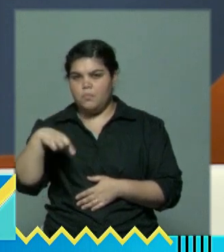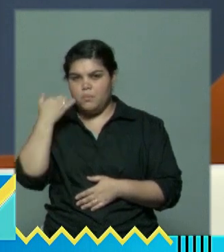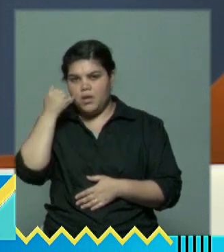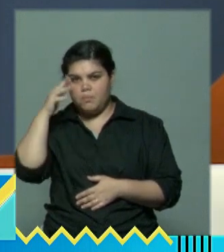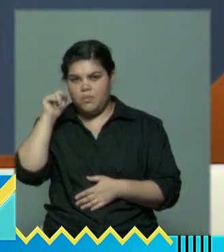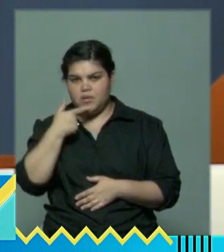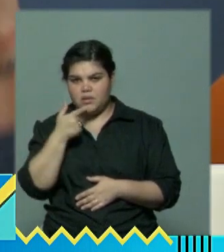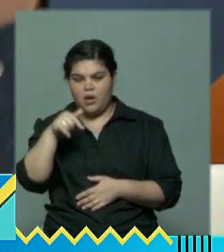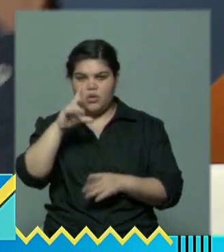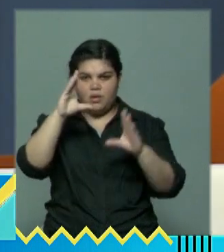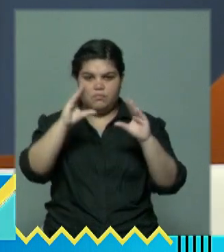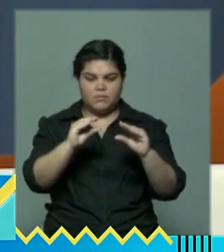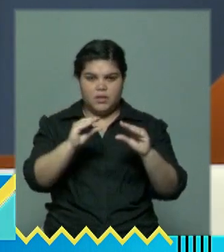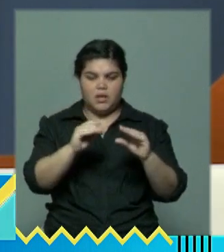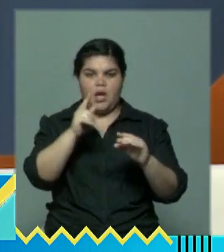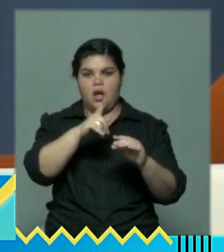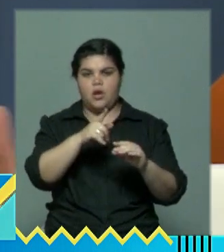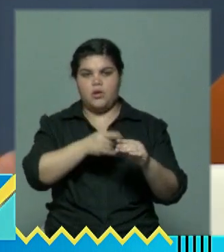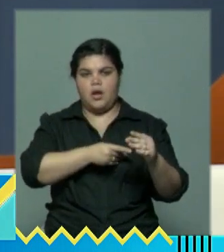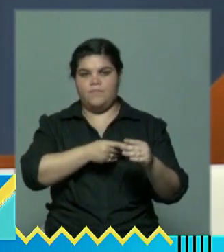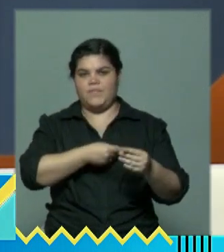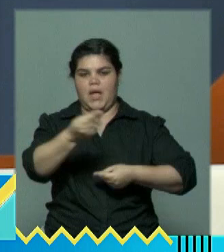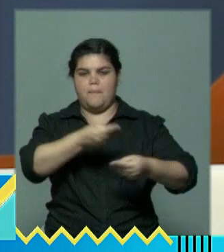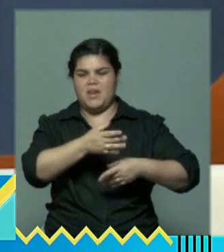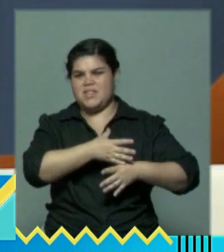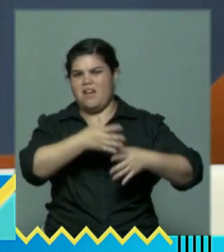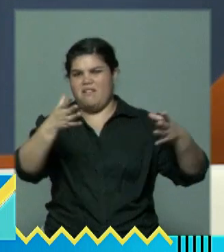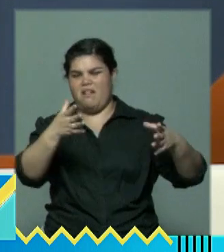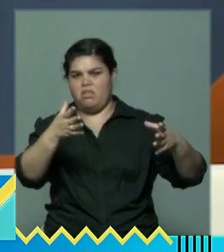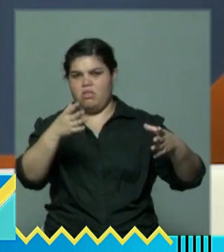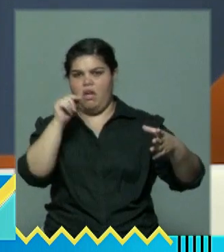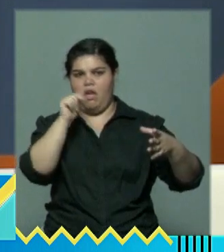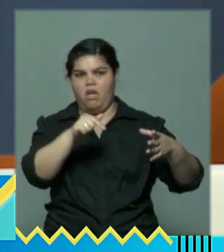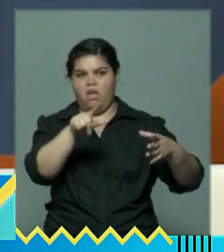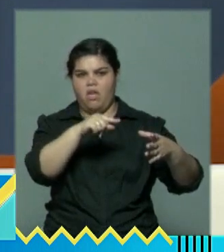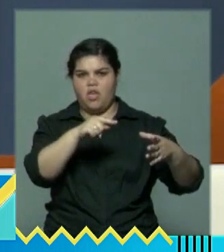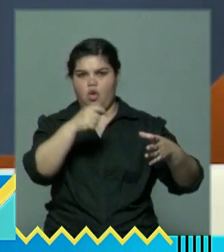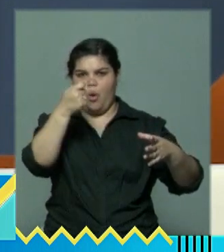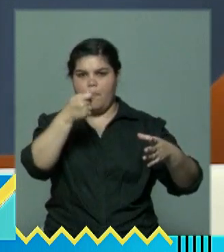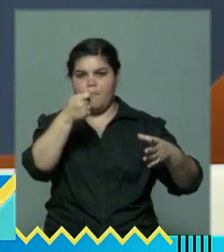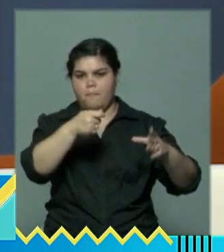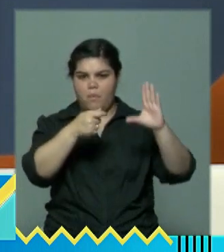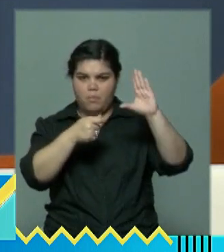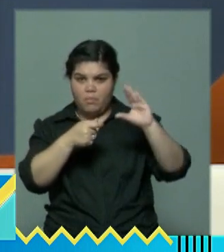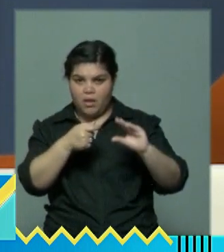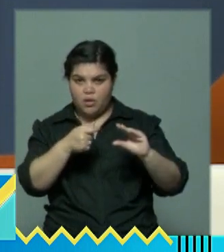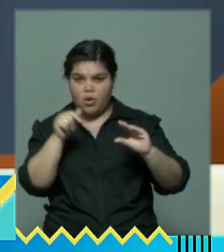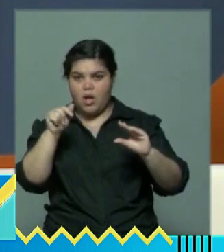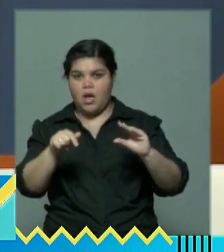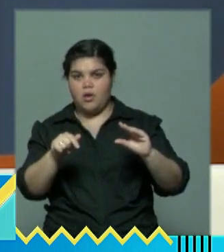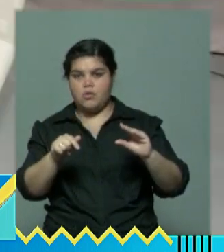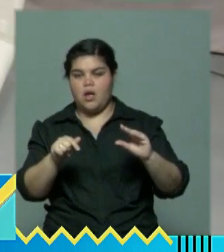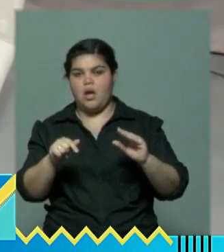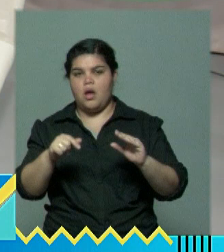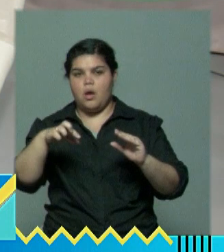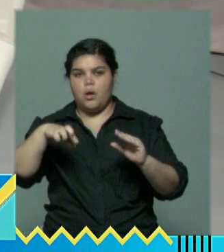19%, con lo cual le bajás a los grandes jugadores del mundo empresario y le subís a 2 puntos a las pymes.